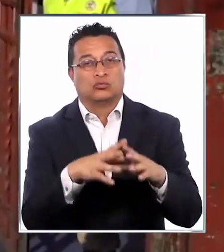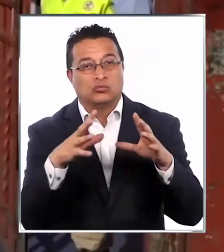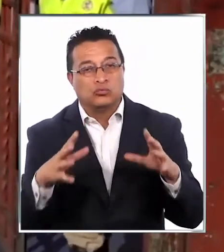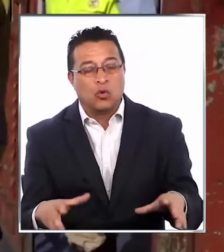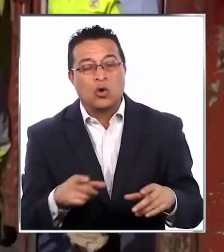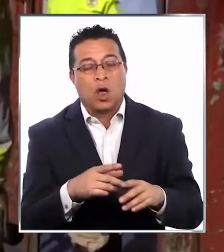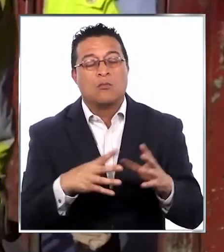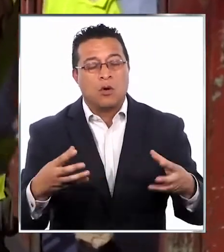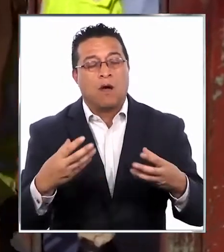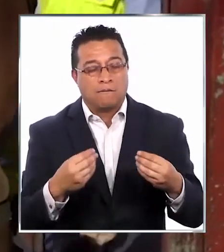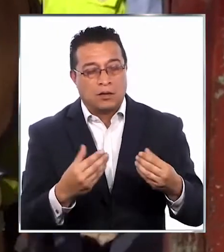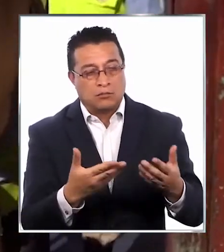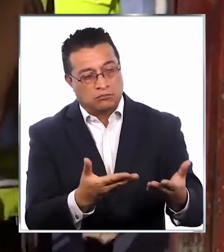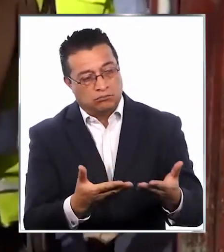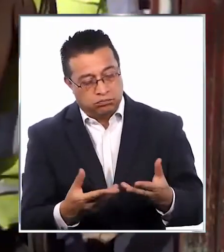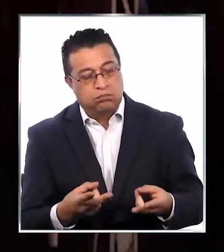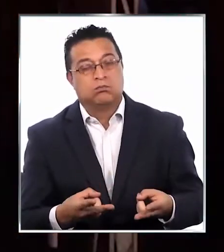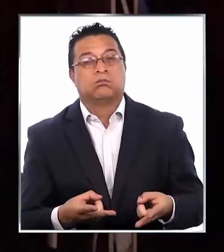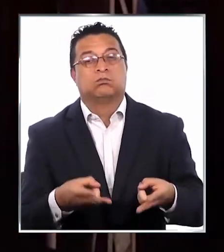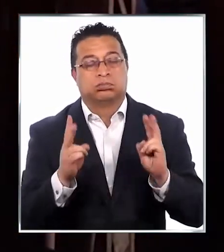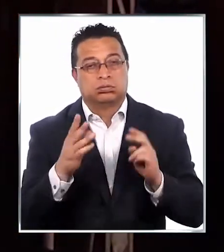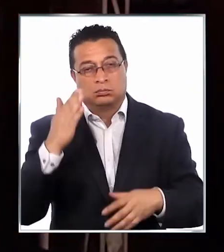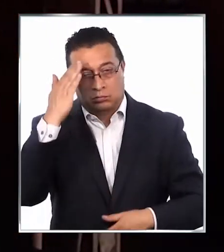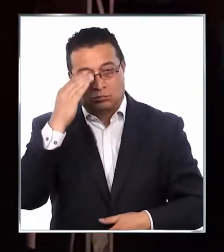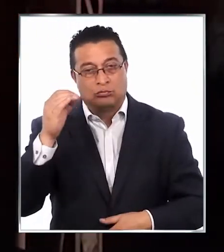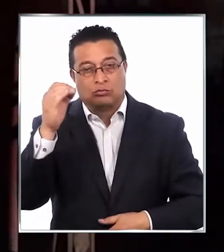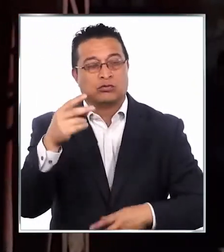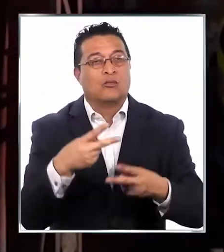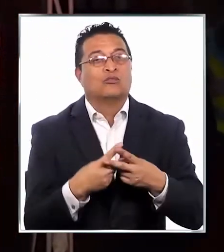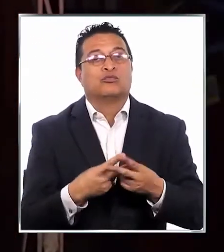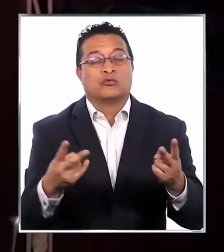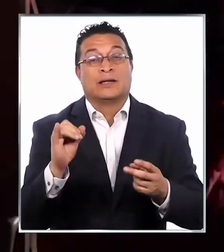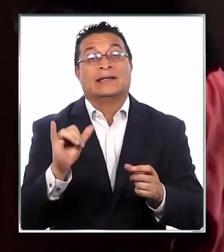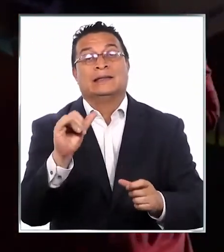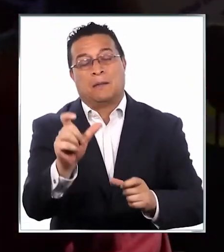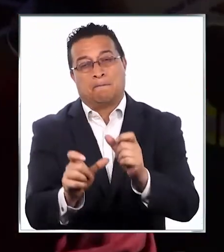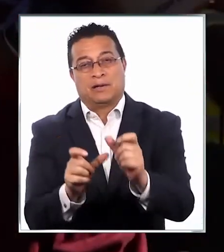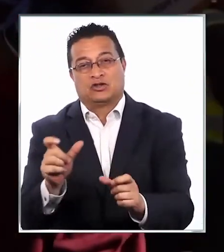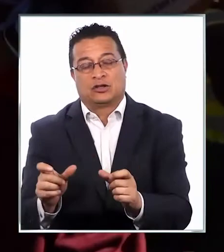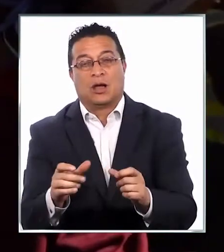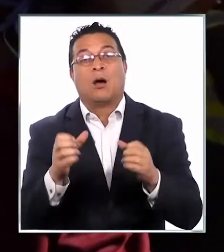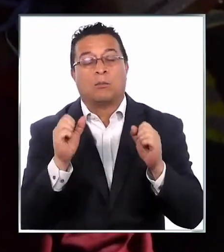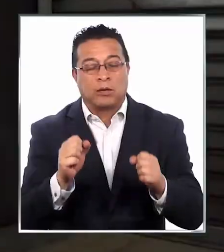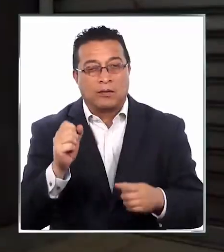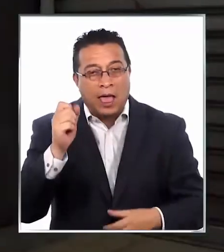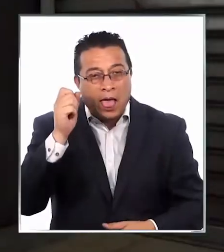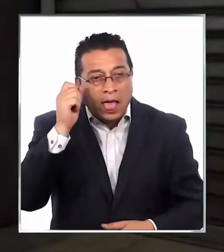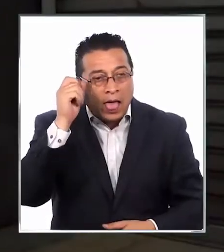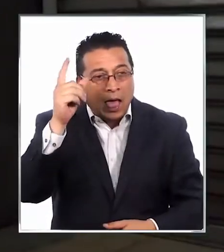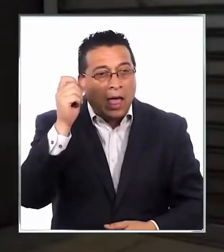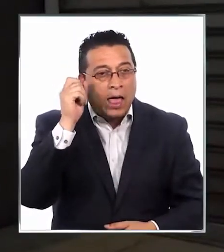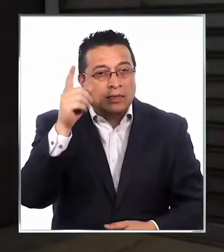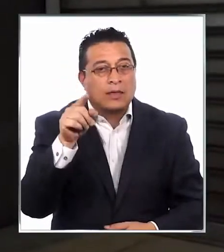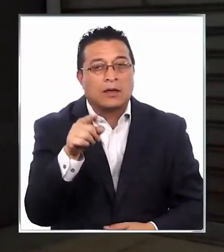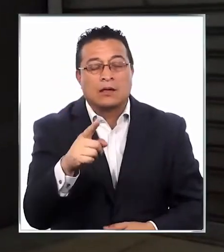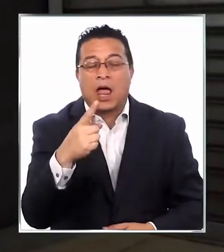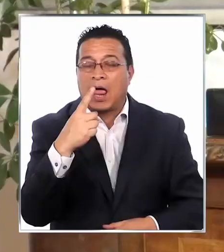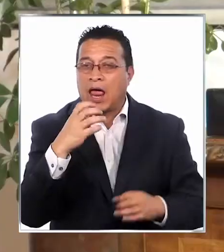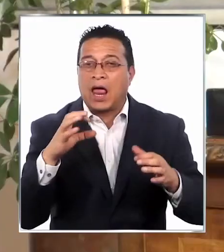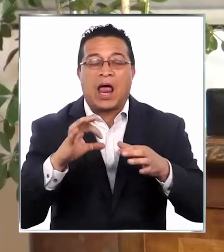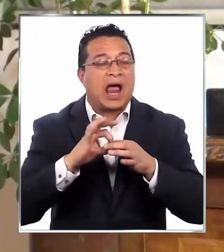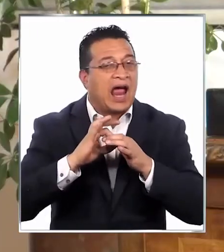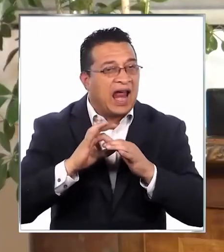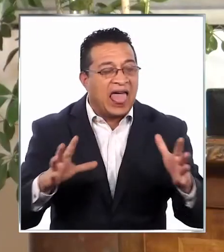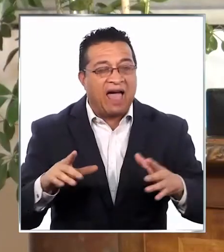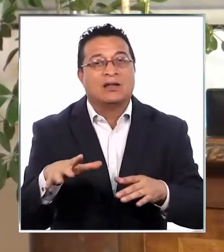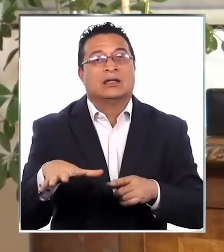muy bien recibido por la opinión pública y por la gente para ir entendiendo, digamos, la gravedad